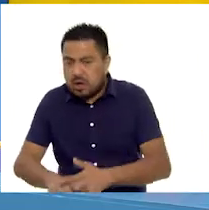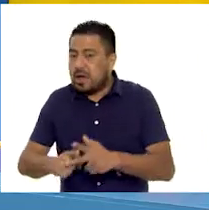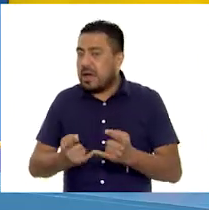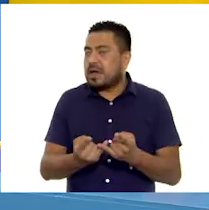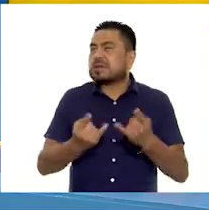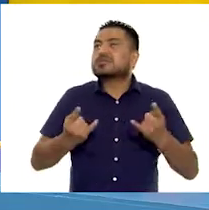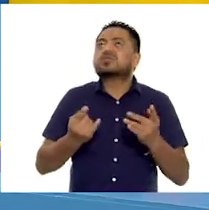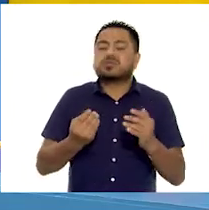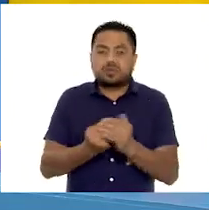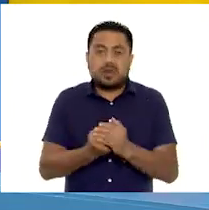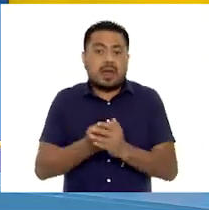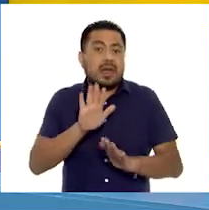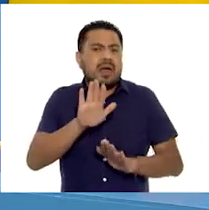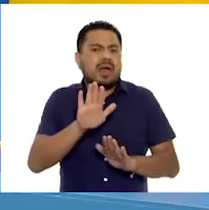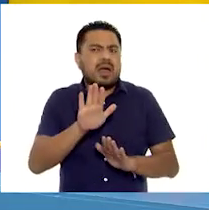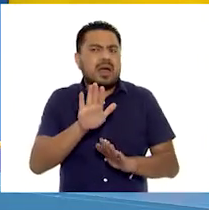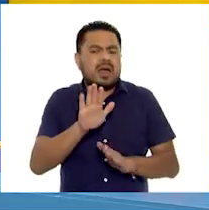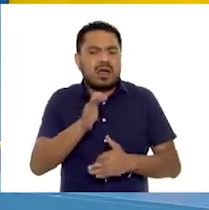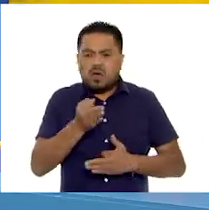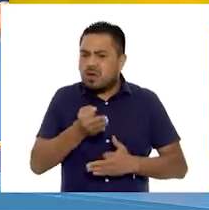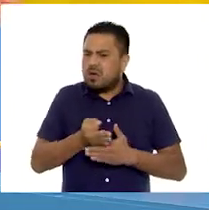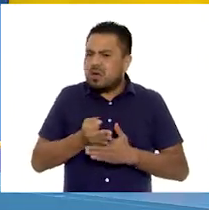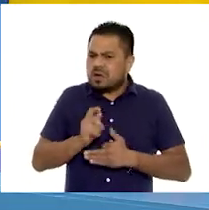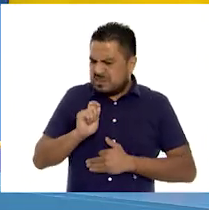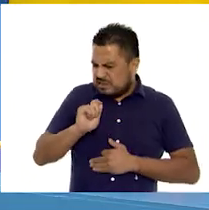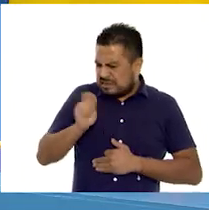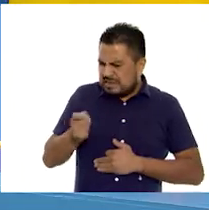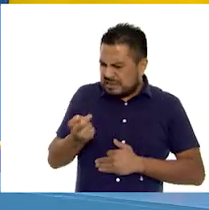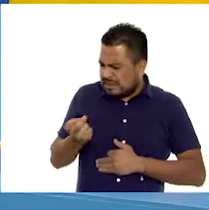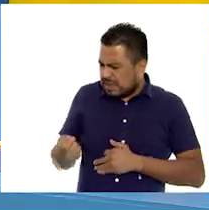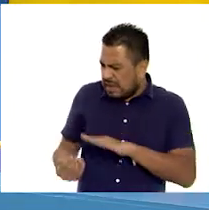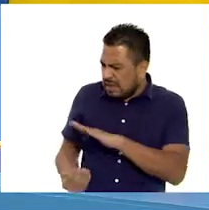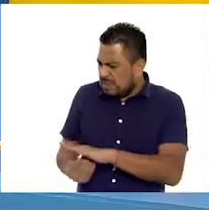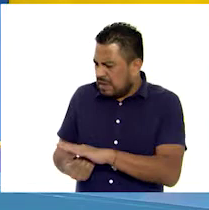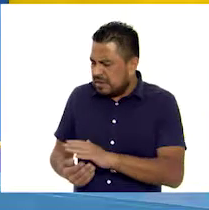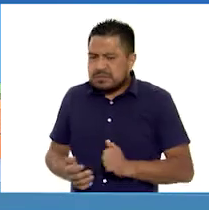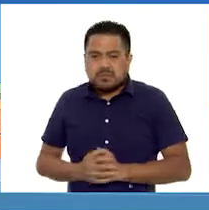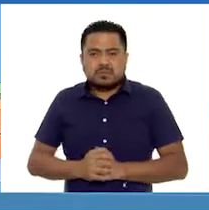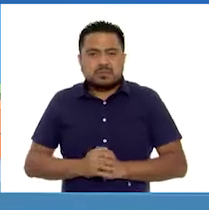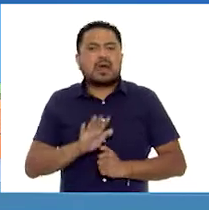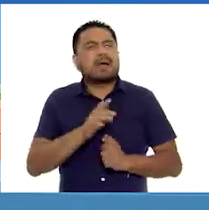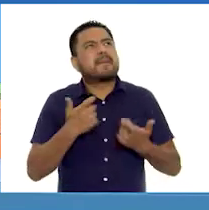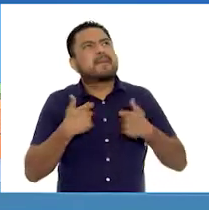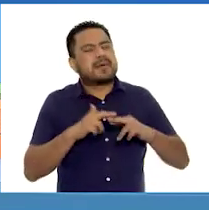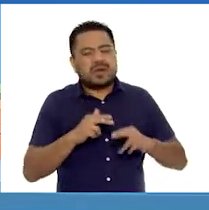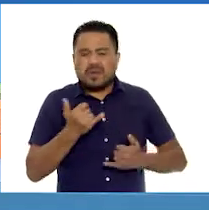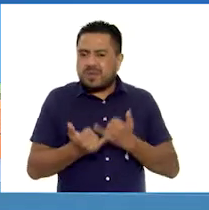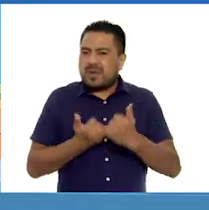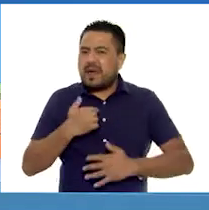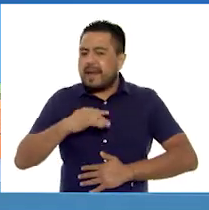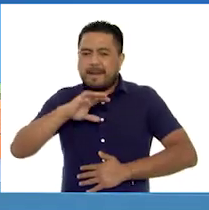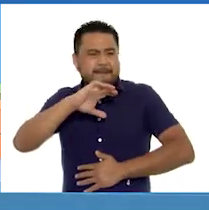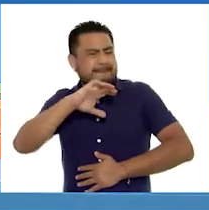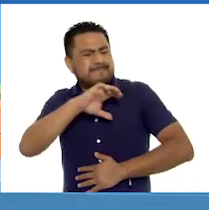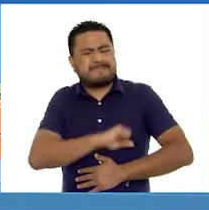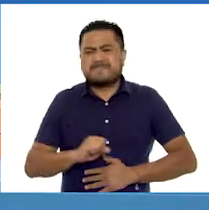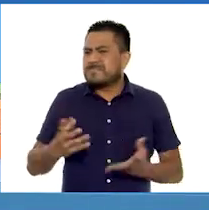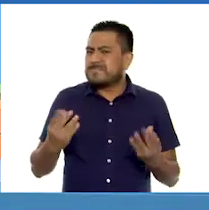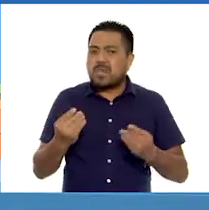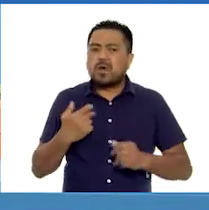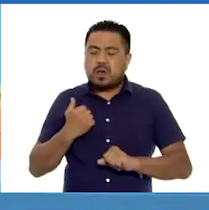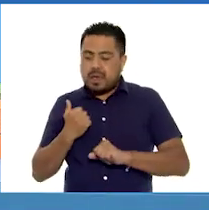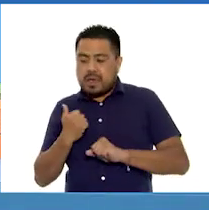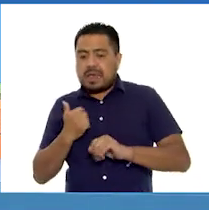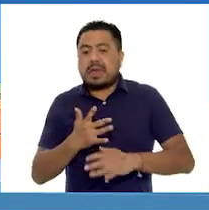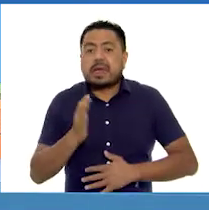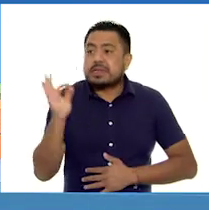pero antes de ni qué es esto que está aquí en la mesa jaime entra es uno de mis juegos favoritos lo traje por